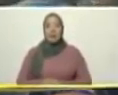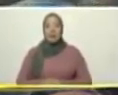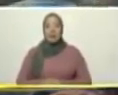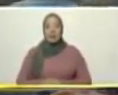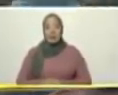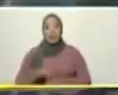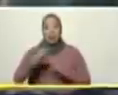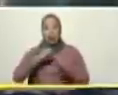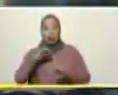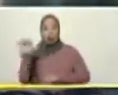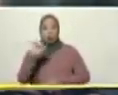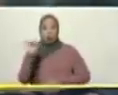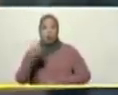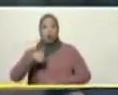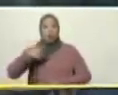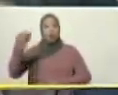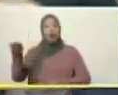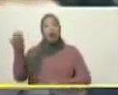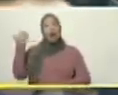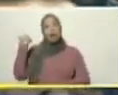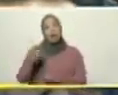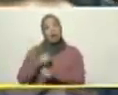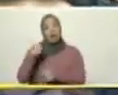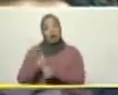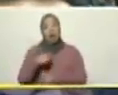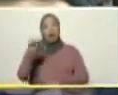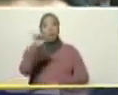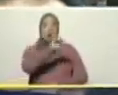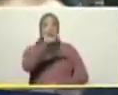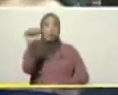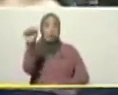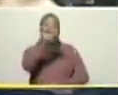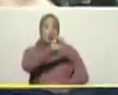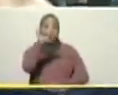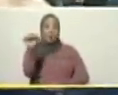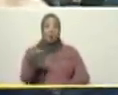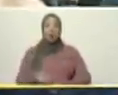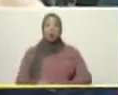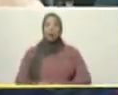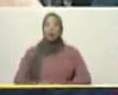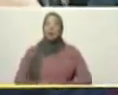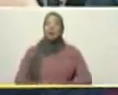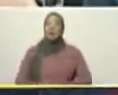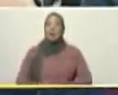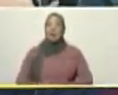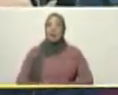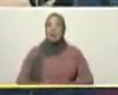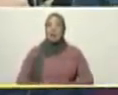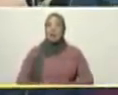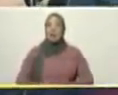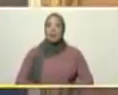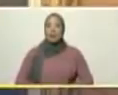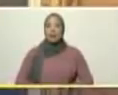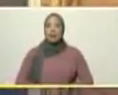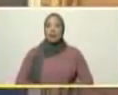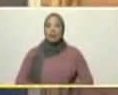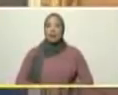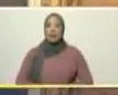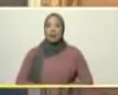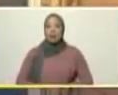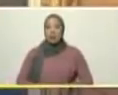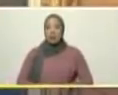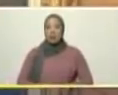Maduro, casado con una exquisita dama de alta